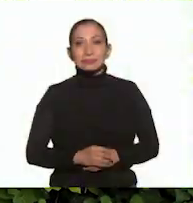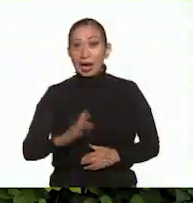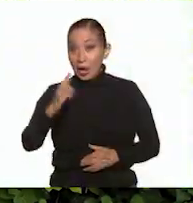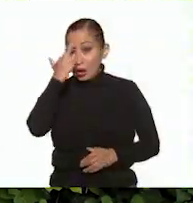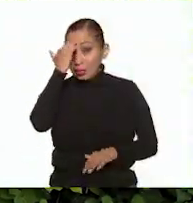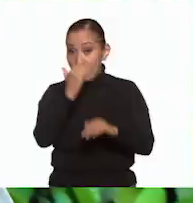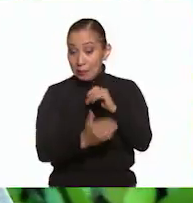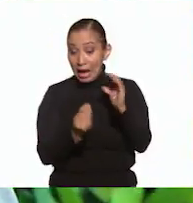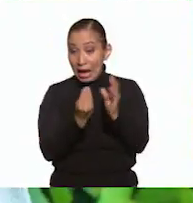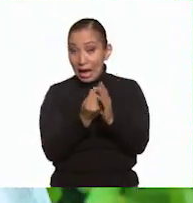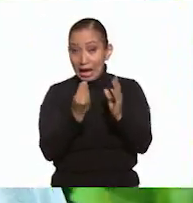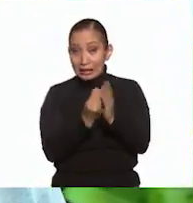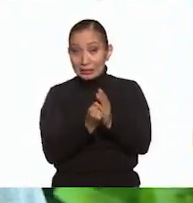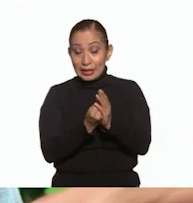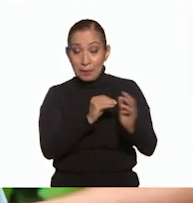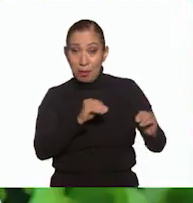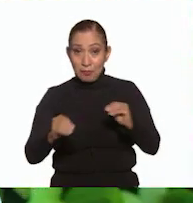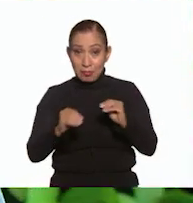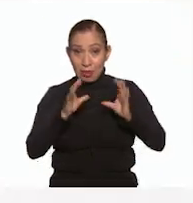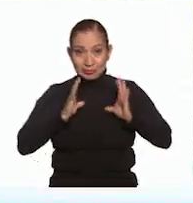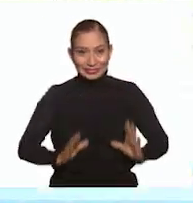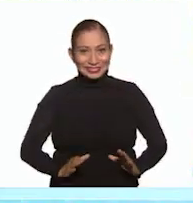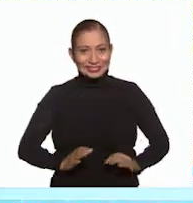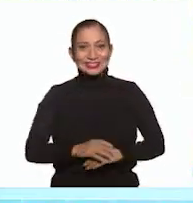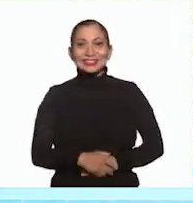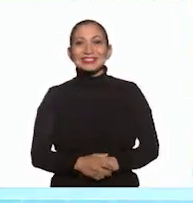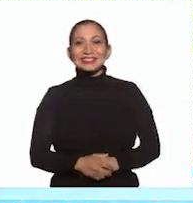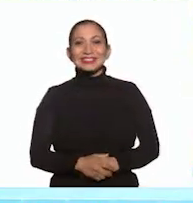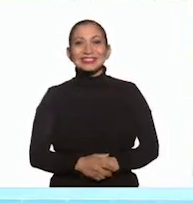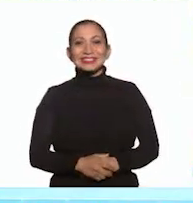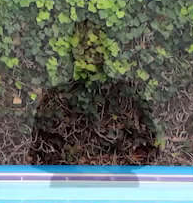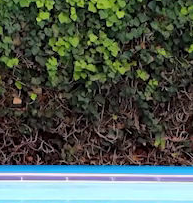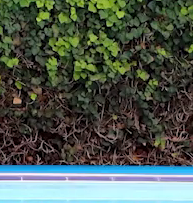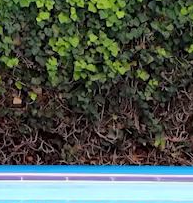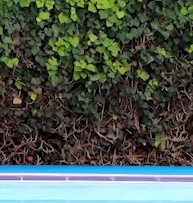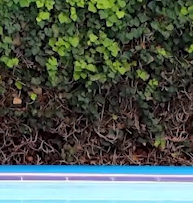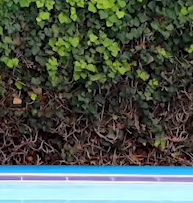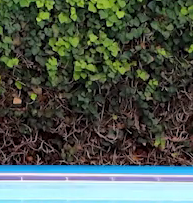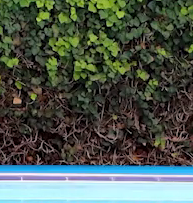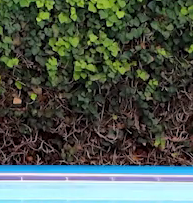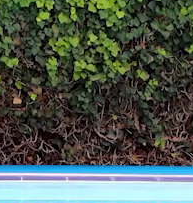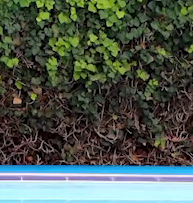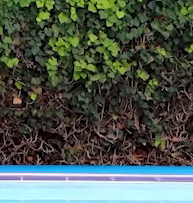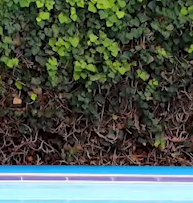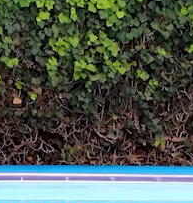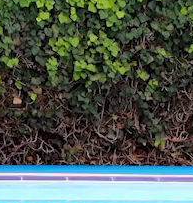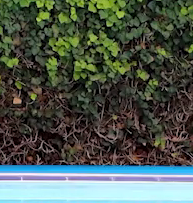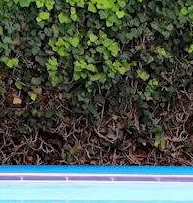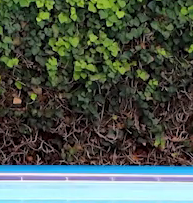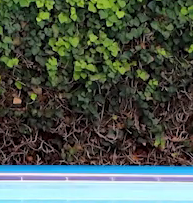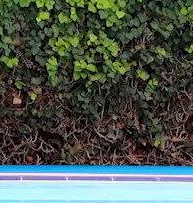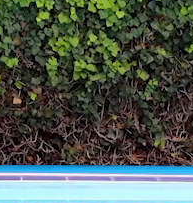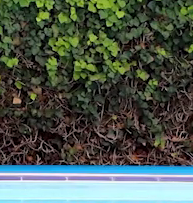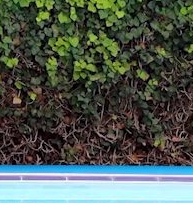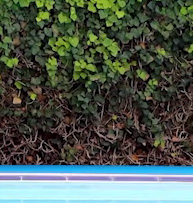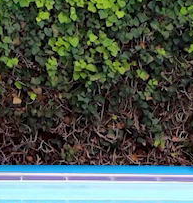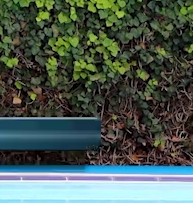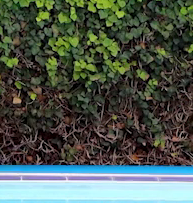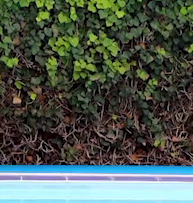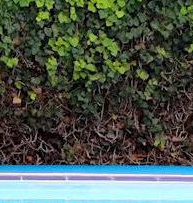Recuerda, entre clase y clase, activa tu cuerpo. Vamos a trabajar un ejercicio de coordinación que se llama caperuza. Vamos a levantar